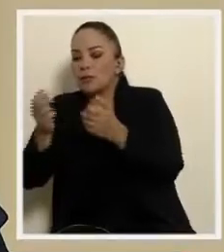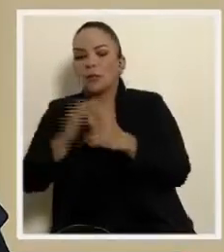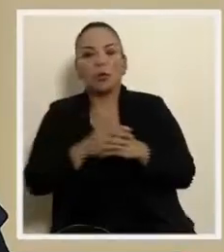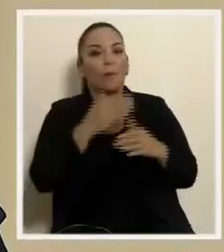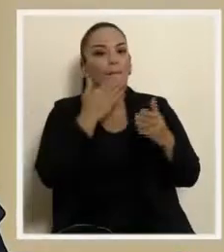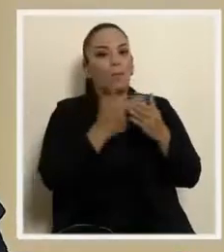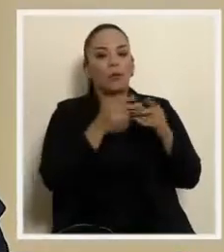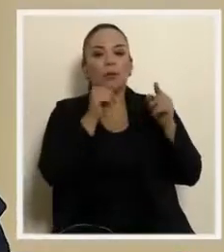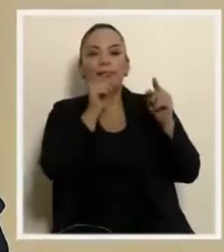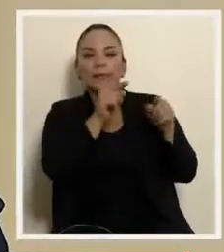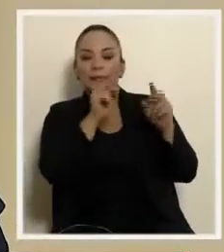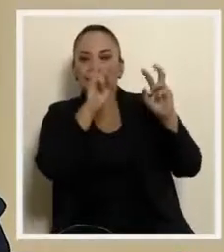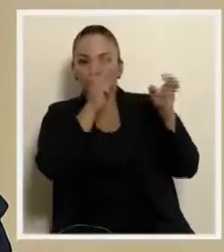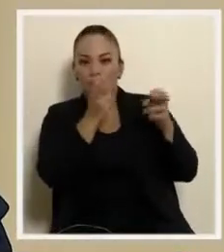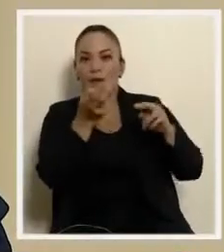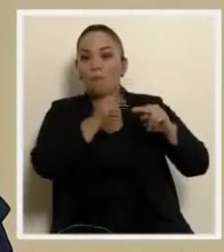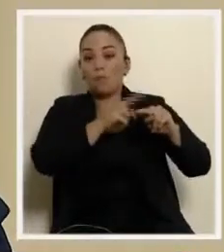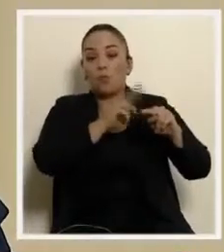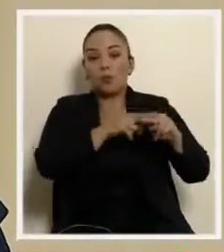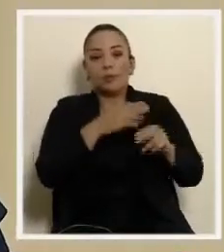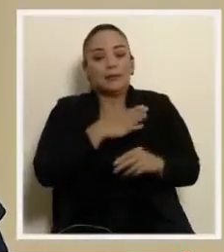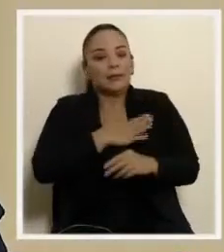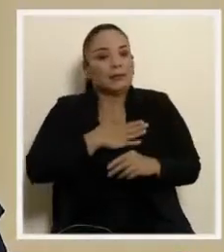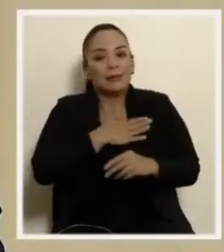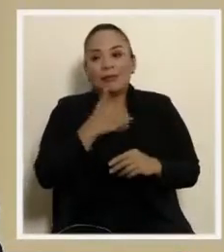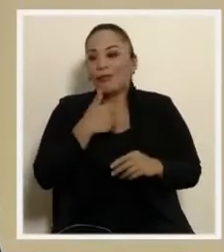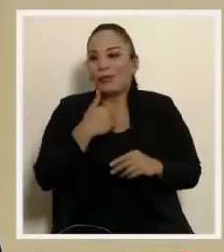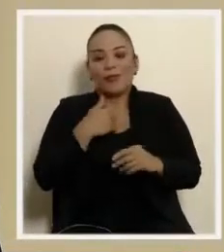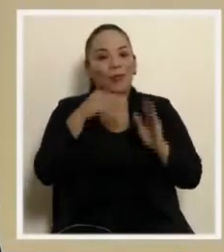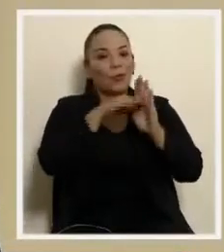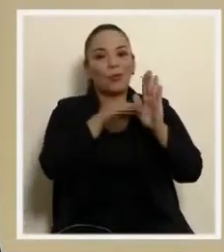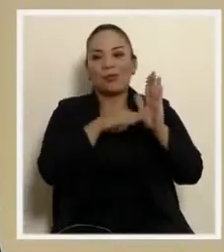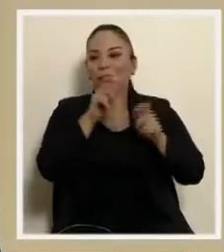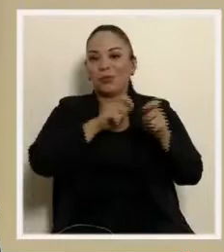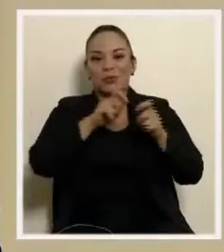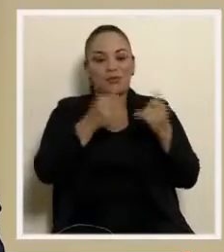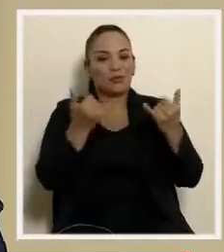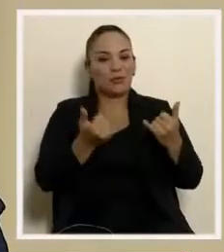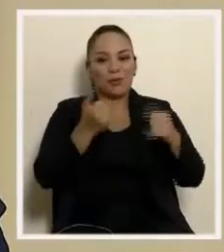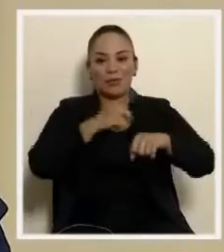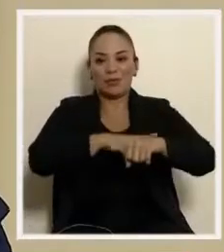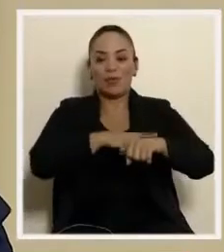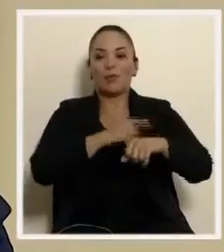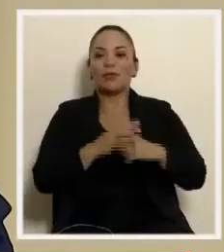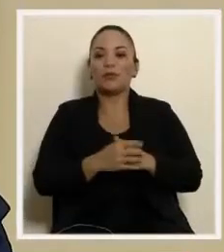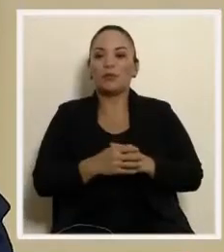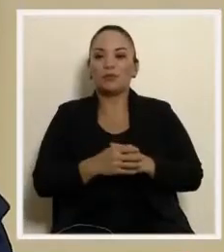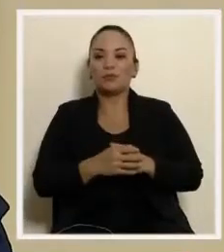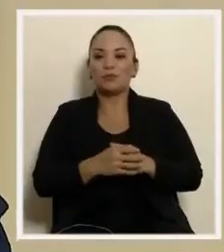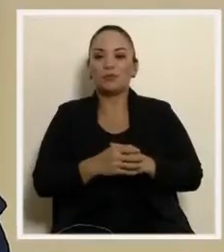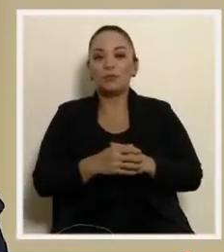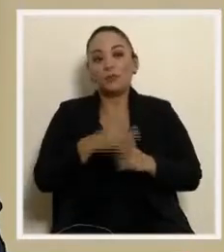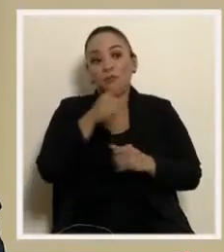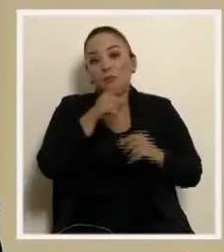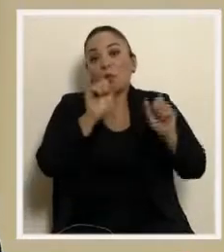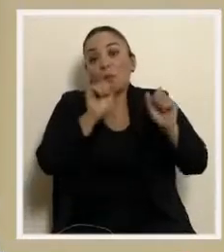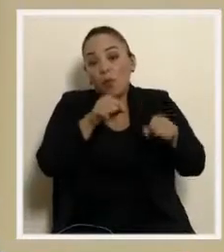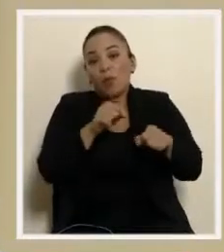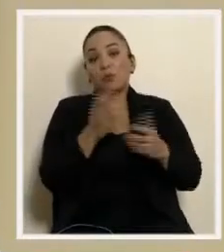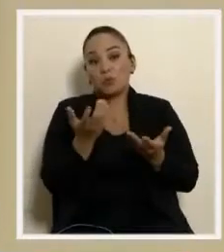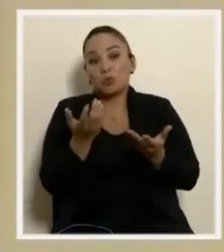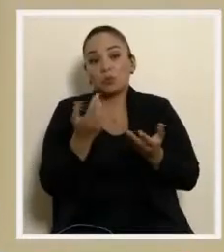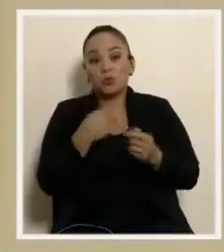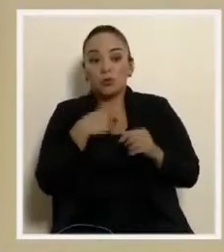multas de tránsito, me disculpo, yo no tengo el dato exacto en este momento, lo podemos conseguir